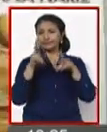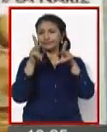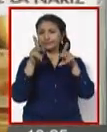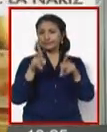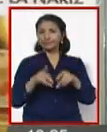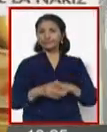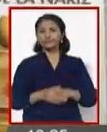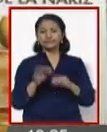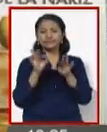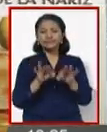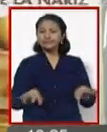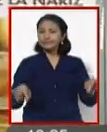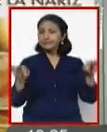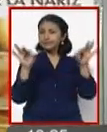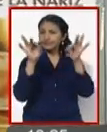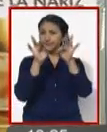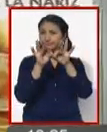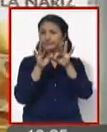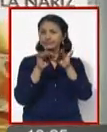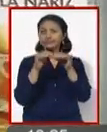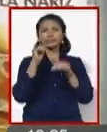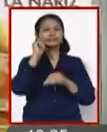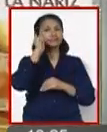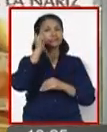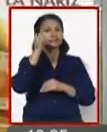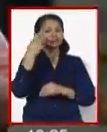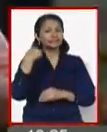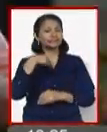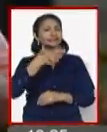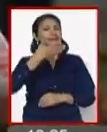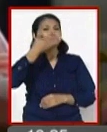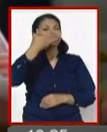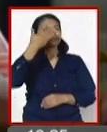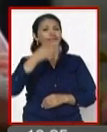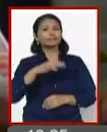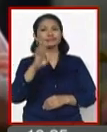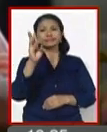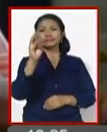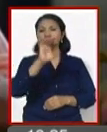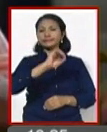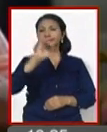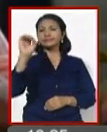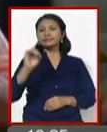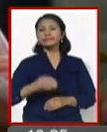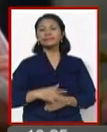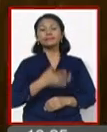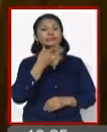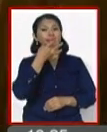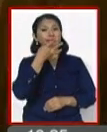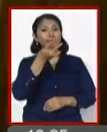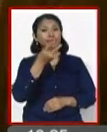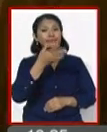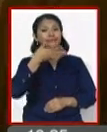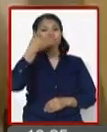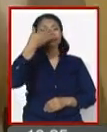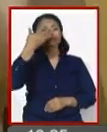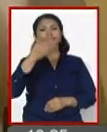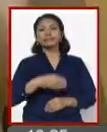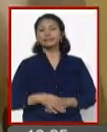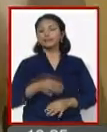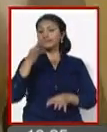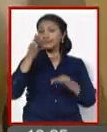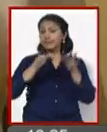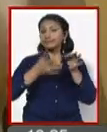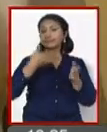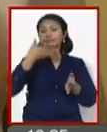persona. Y lo importante, sí, para el día a día nosotros, el olfato, es que el 70% del gusto es olfato. O sea, si ustedes no